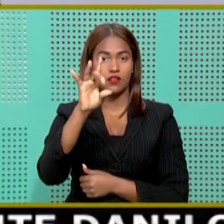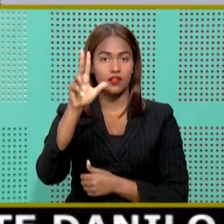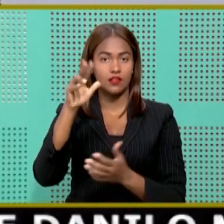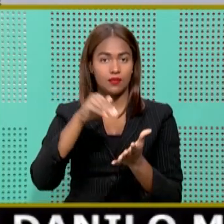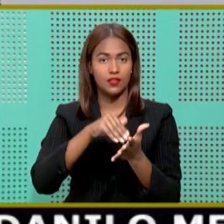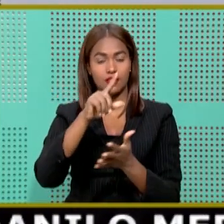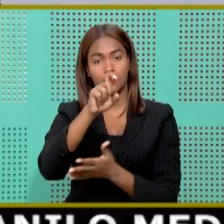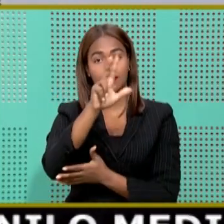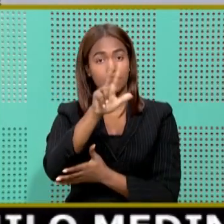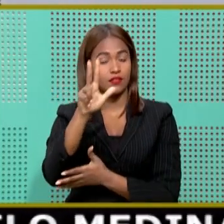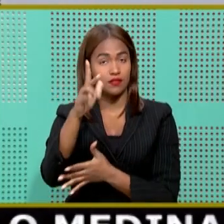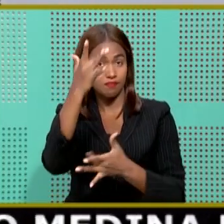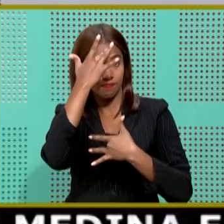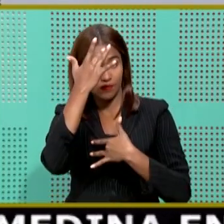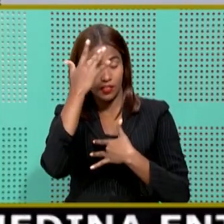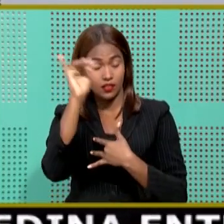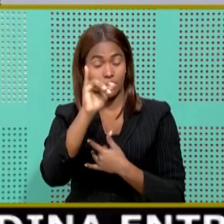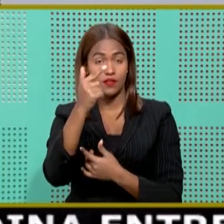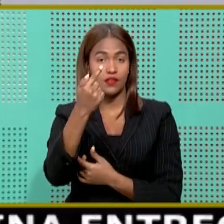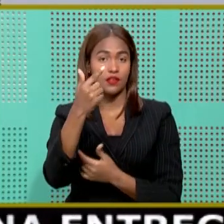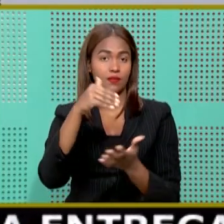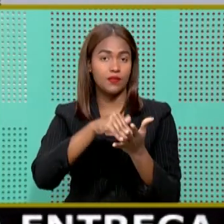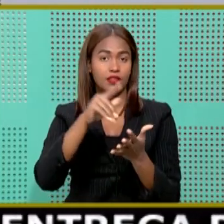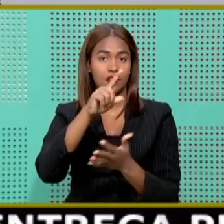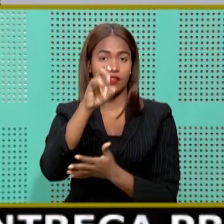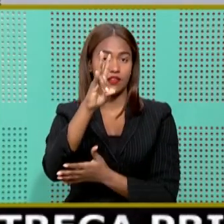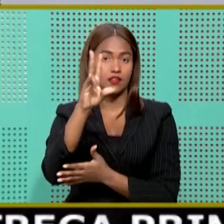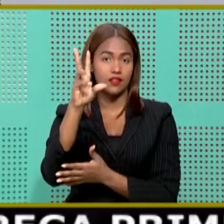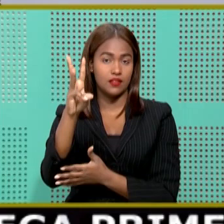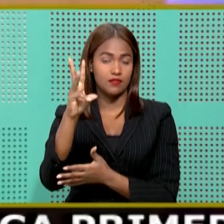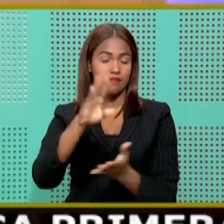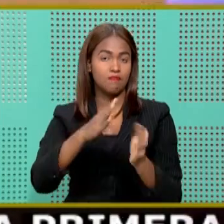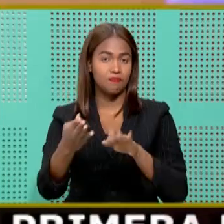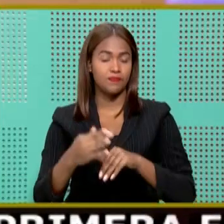483.133 contagios y 21.276 fallecidos.